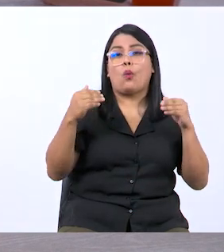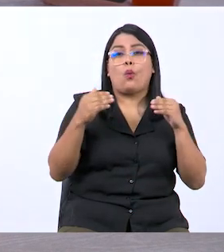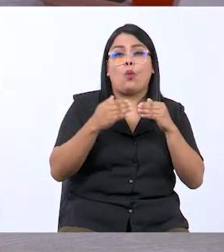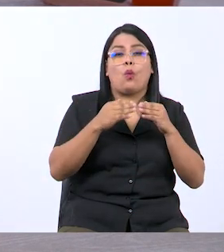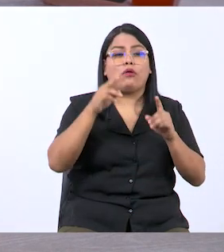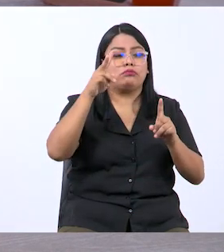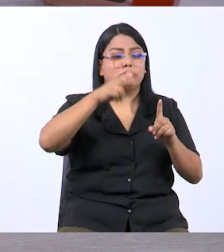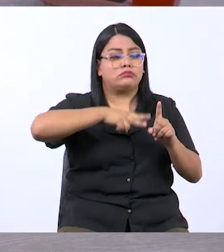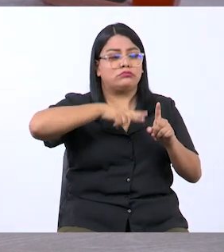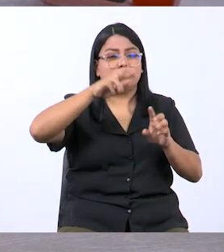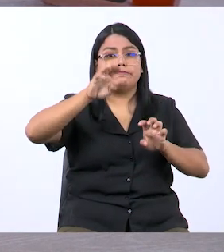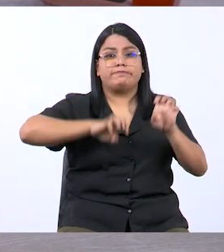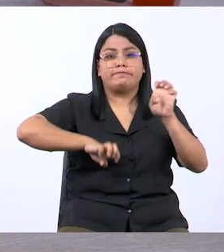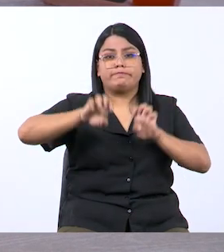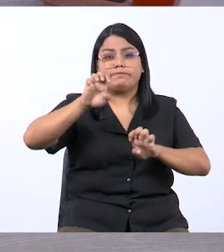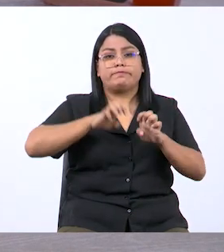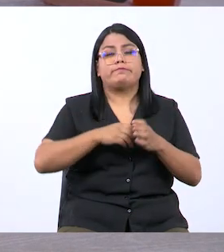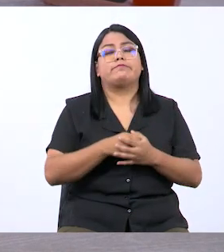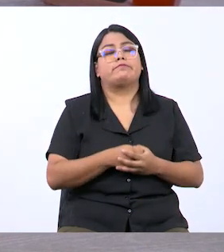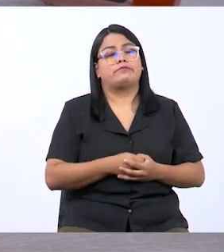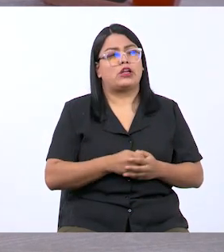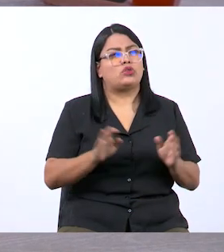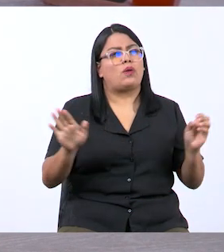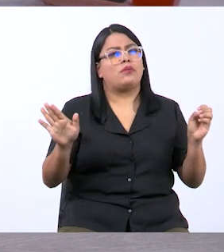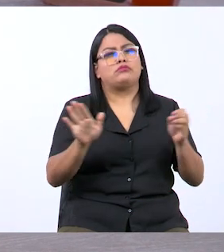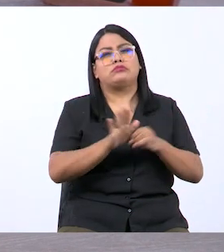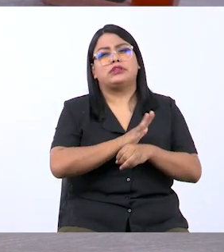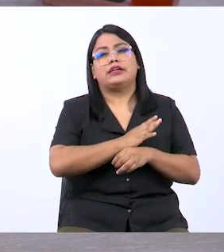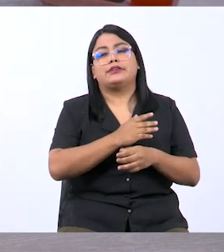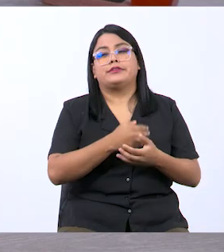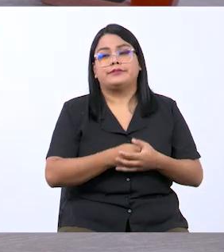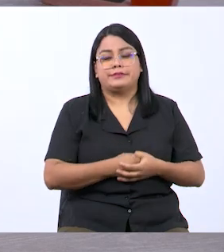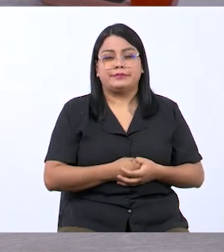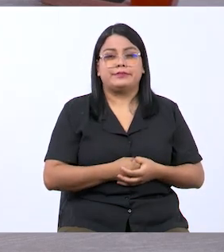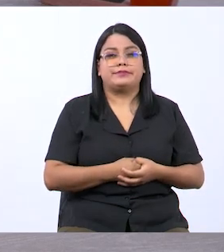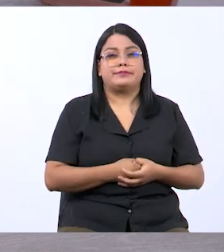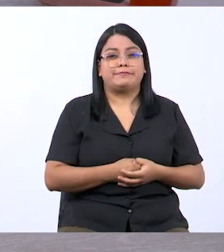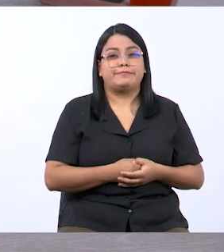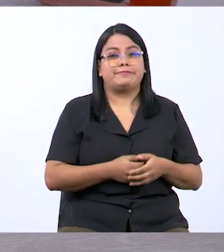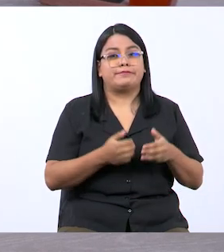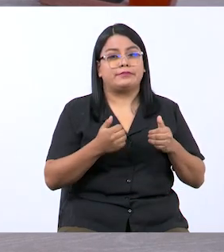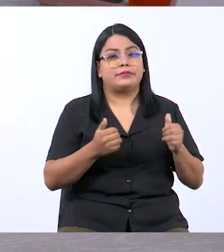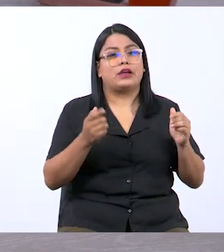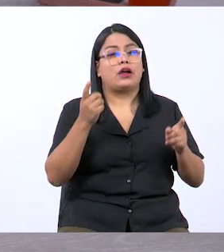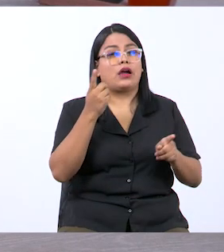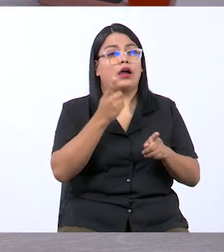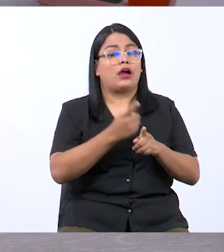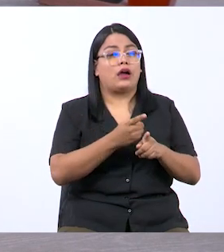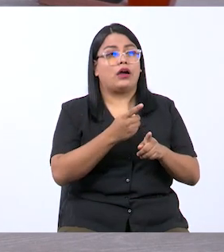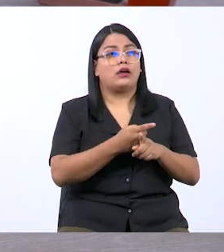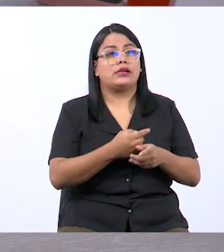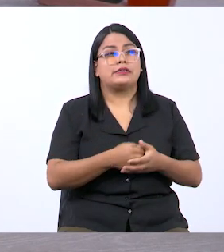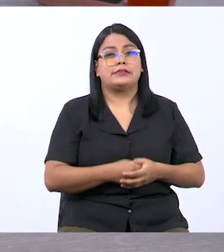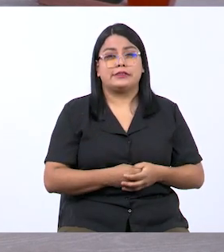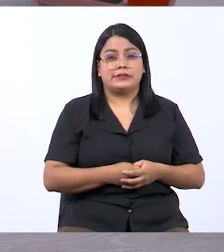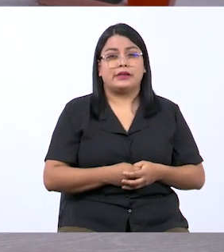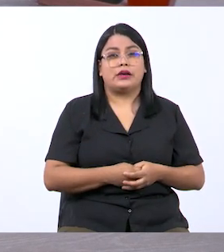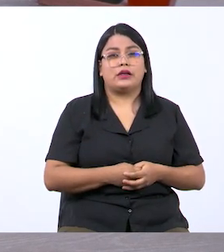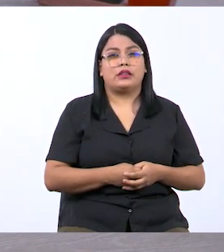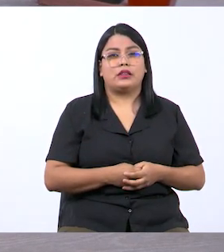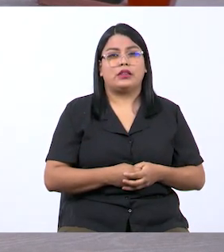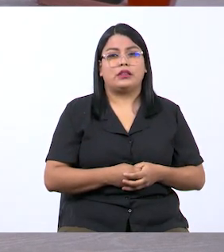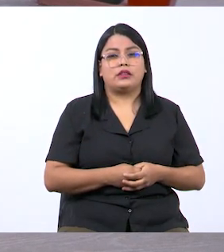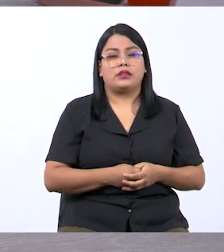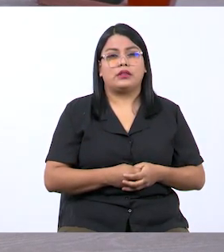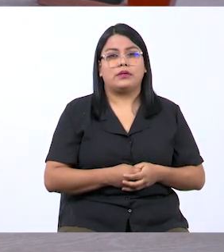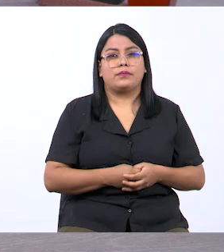además los criterios con los que va a ser evaluado a lo largo de toda la unidad, Francisco. Sí, así es, como su nombre lo indica,